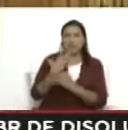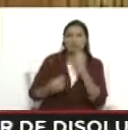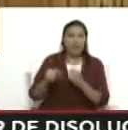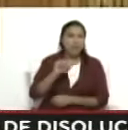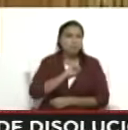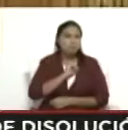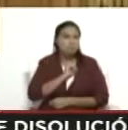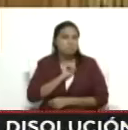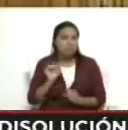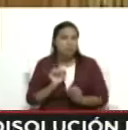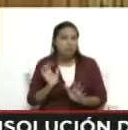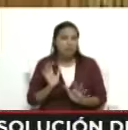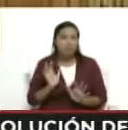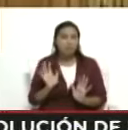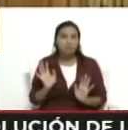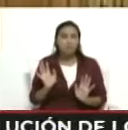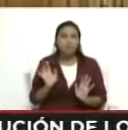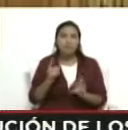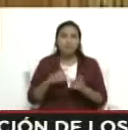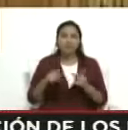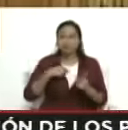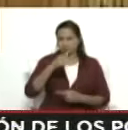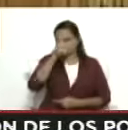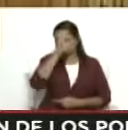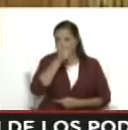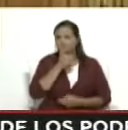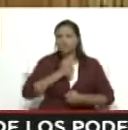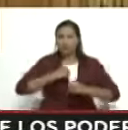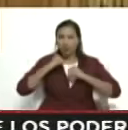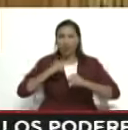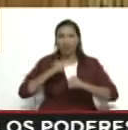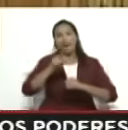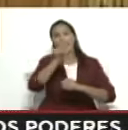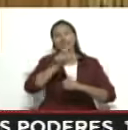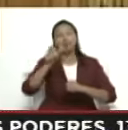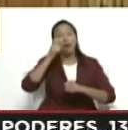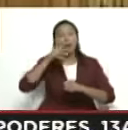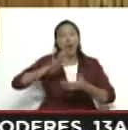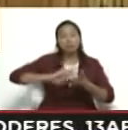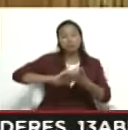Si resistimos, puede haber una masacre.